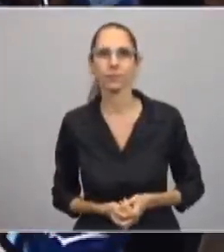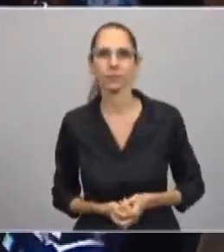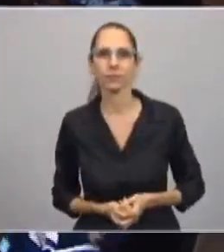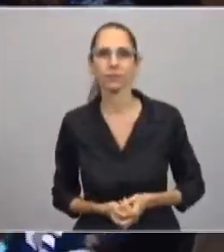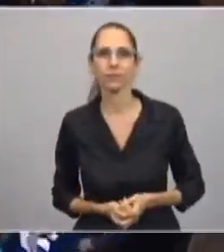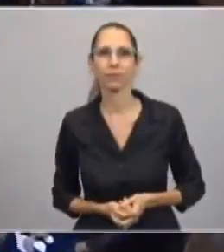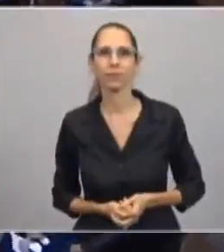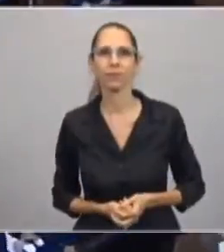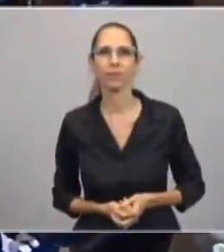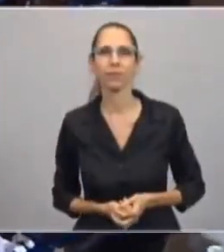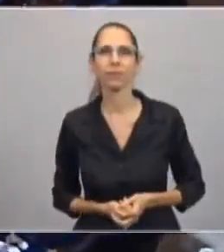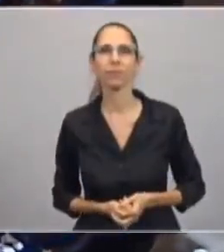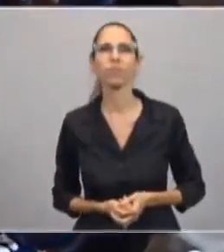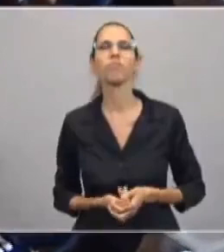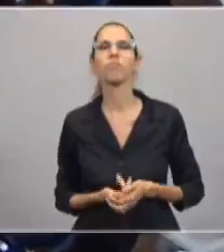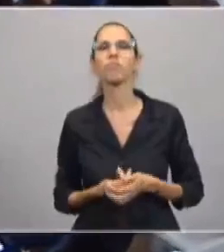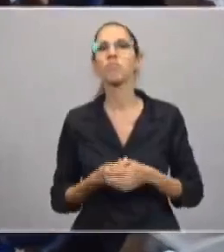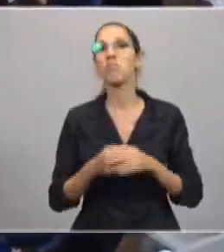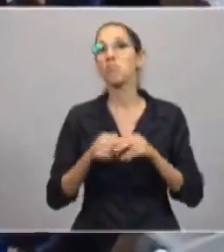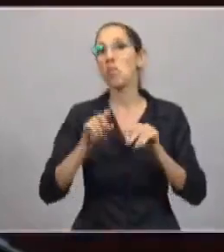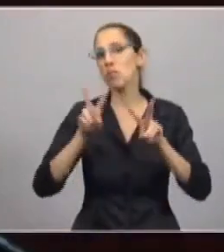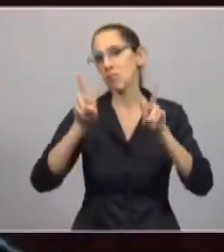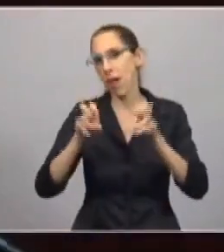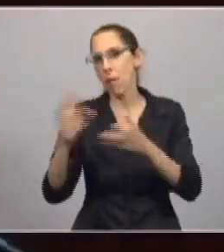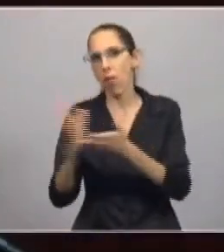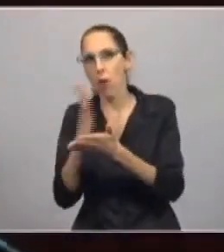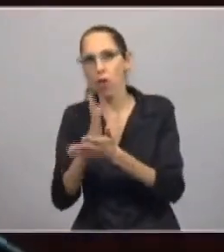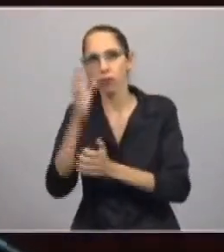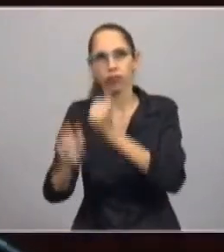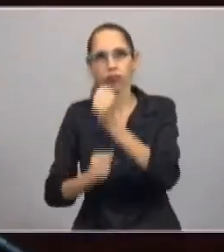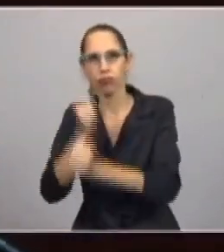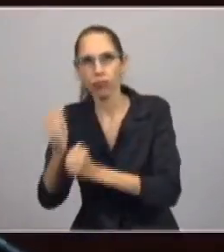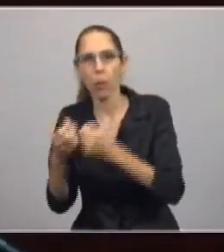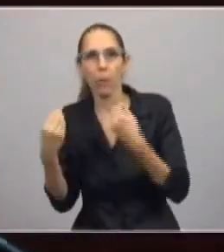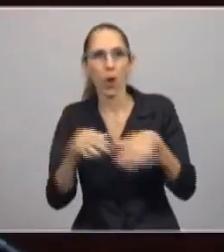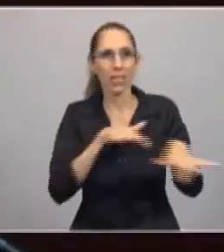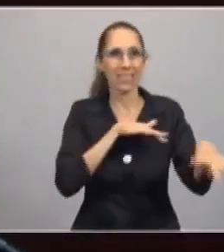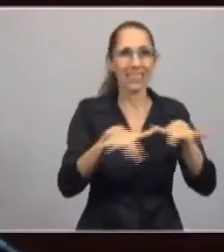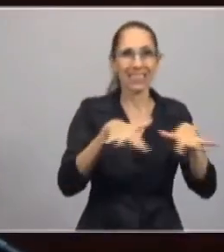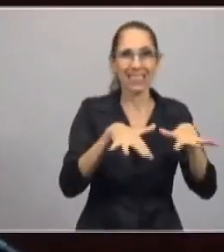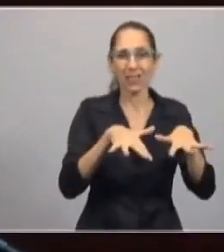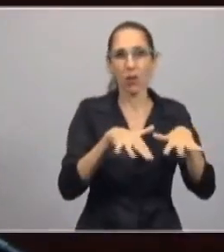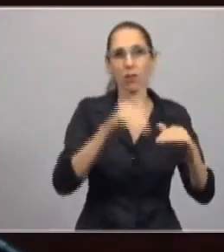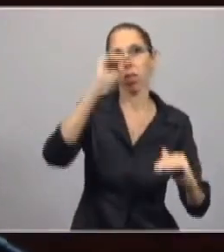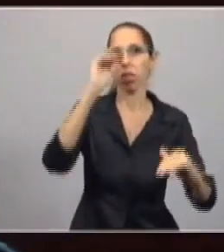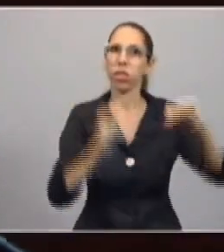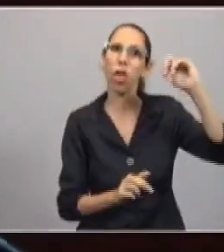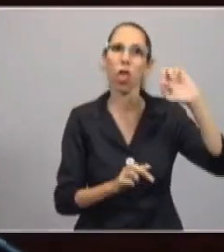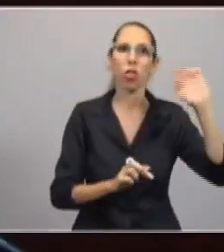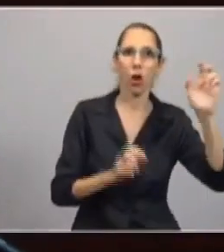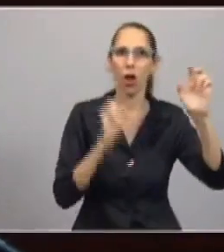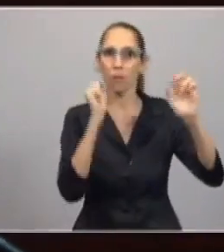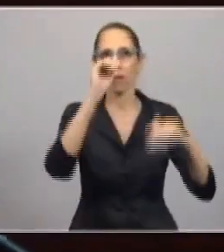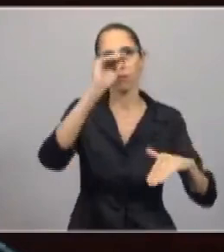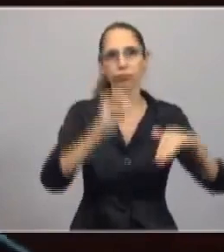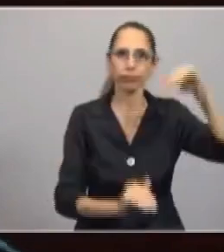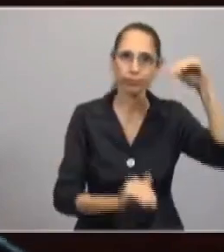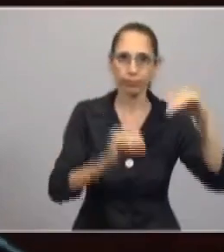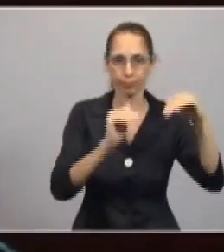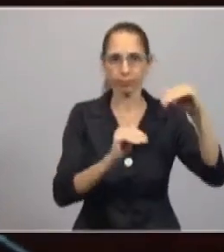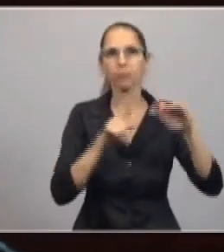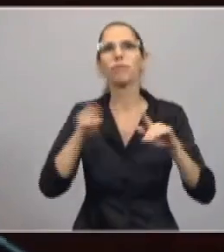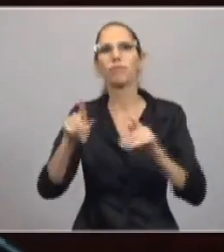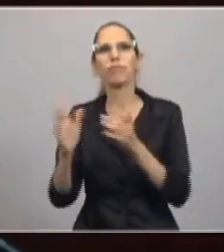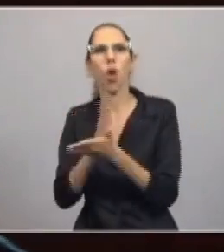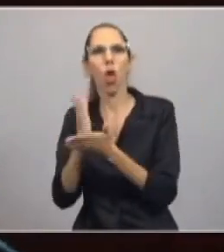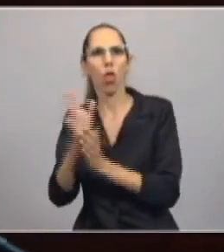En lo que respecta a la producción, para atenuar el impacto de la devaluación y evitar la desintegración del aparato